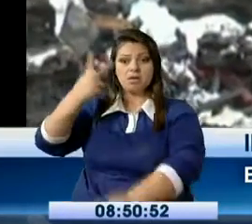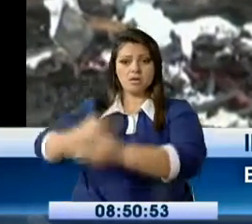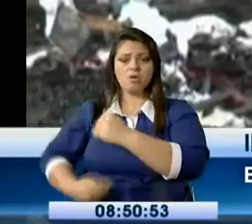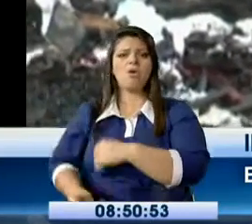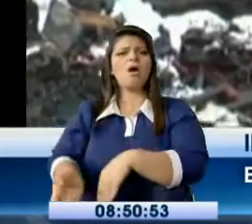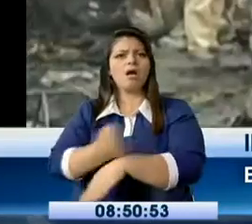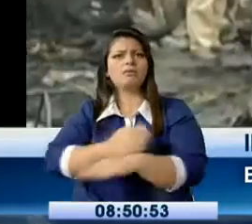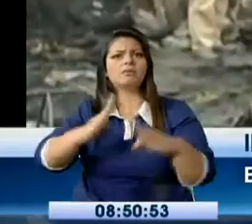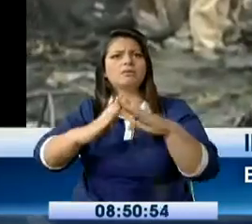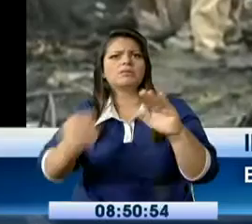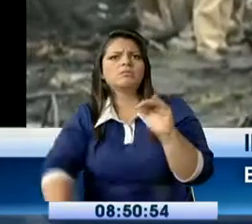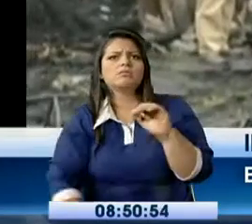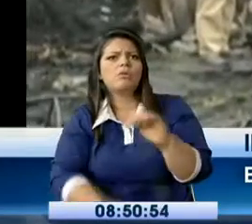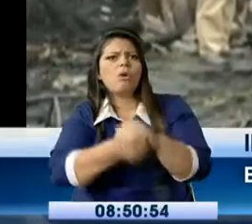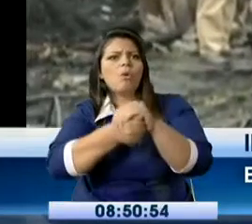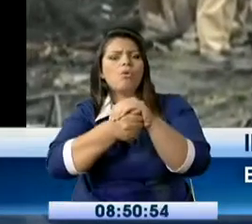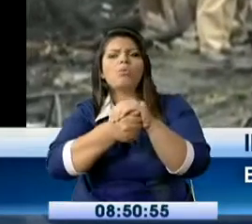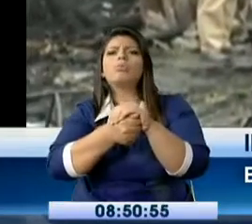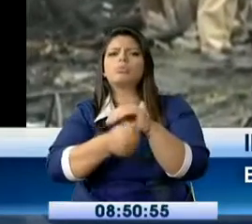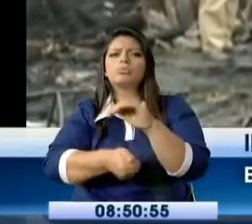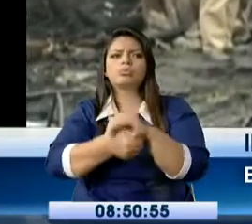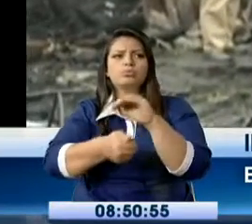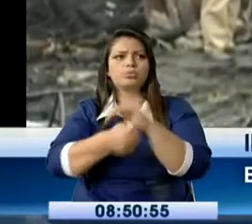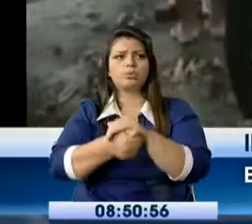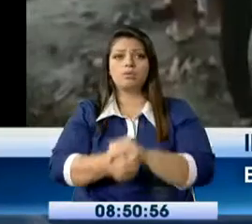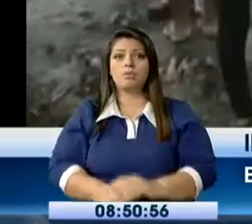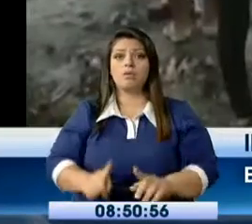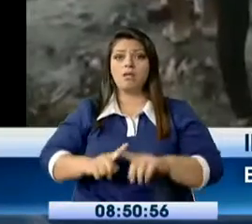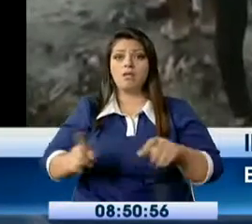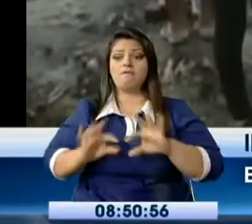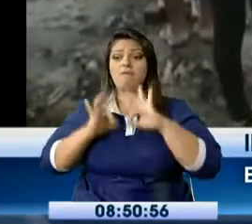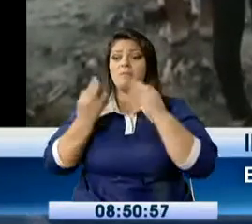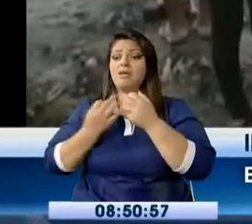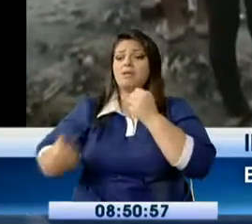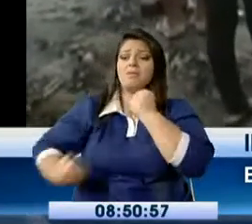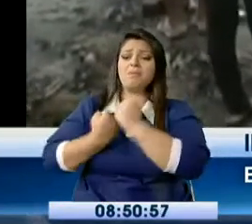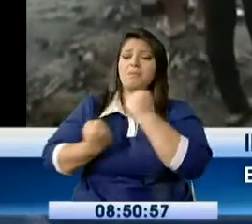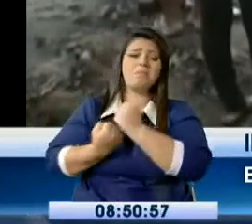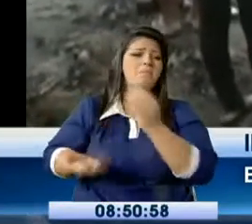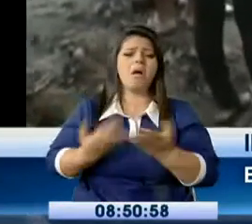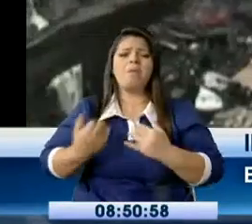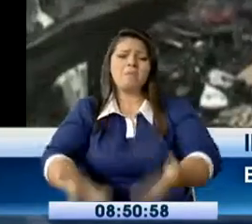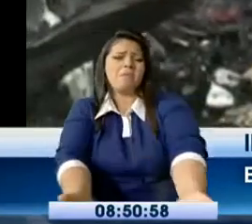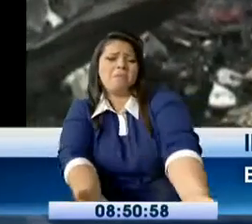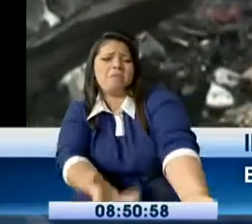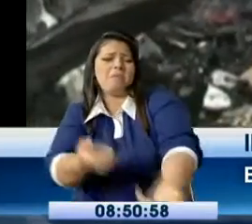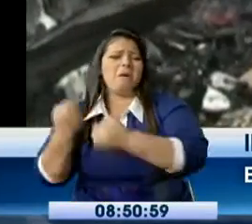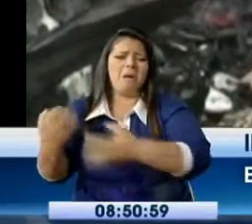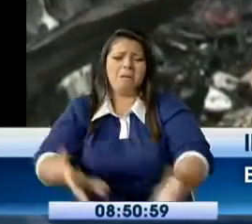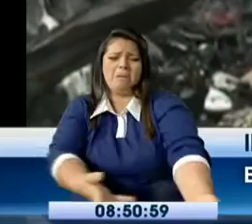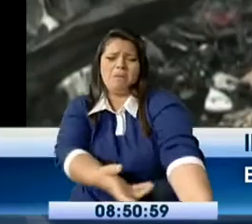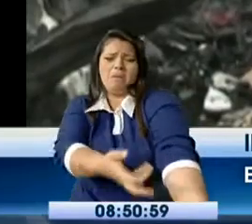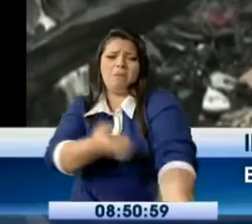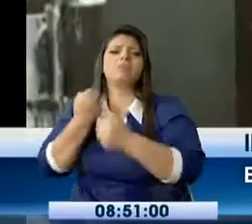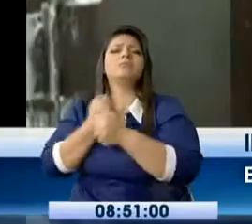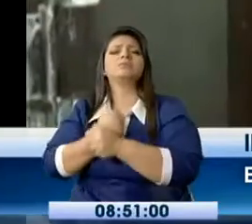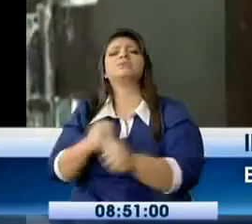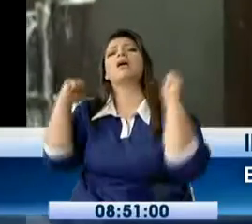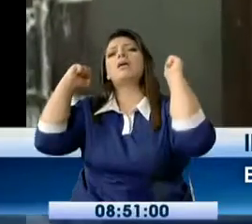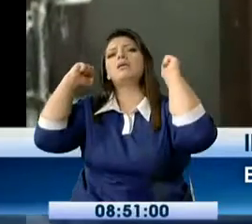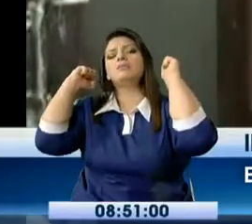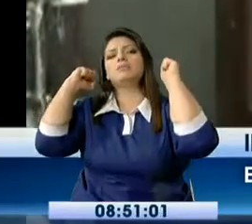de la vivienda. Y gracias a la oportuna ayuda de sus familiares y vecinos, sus vástagos salieron ilesos.